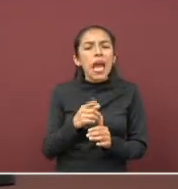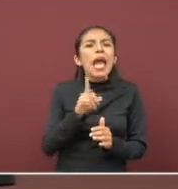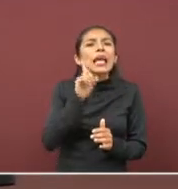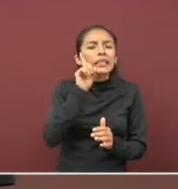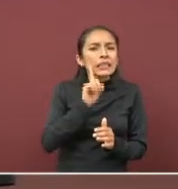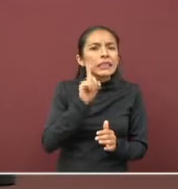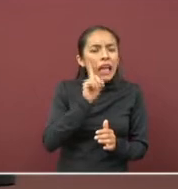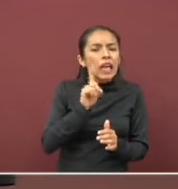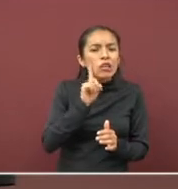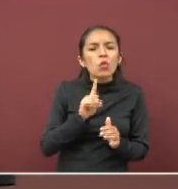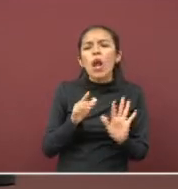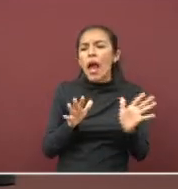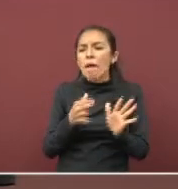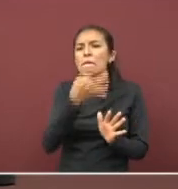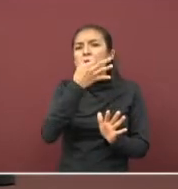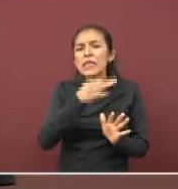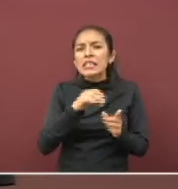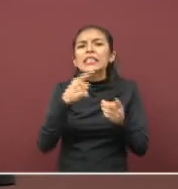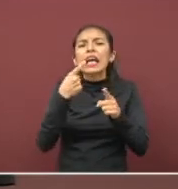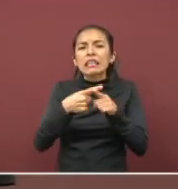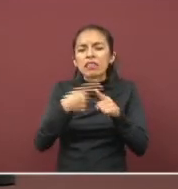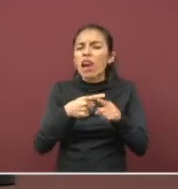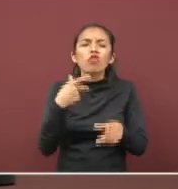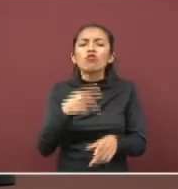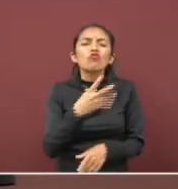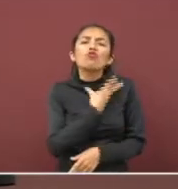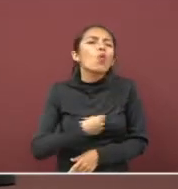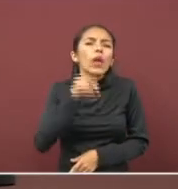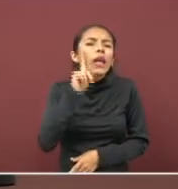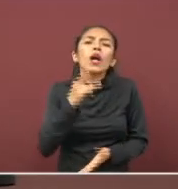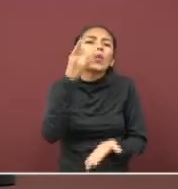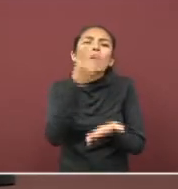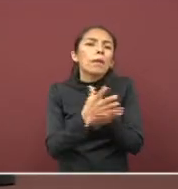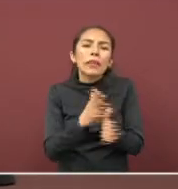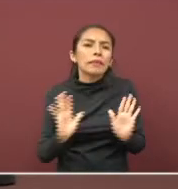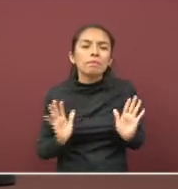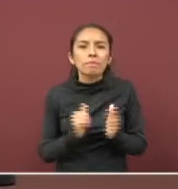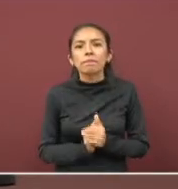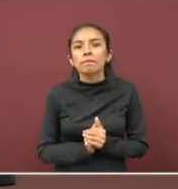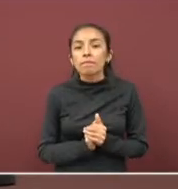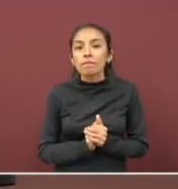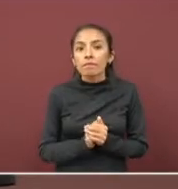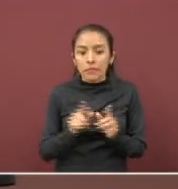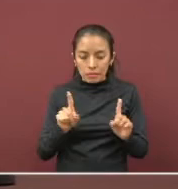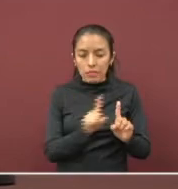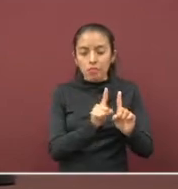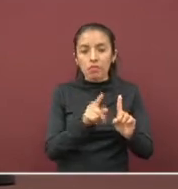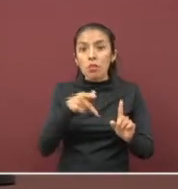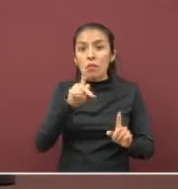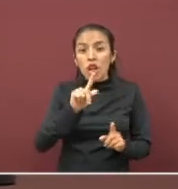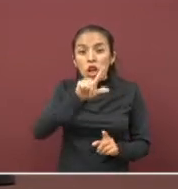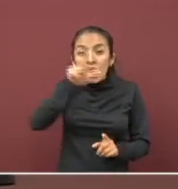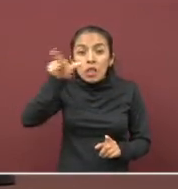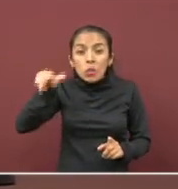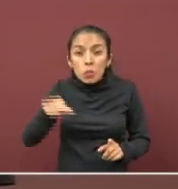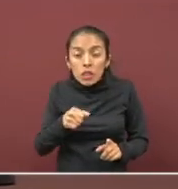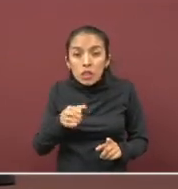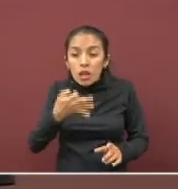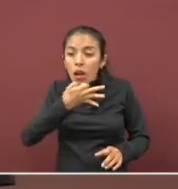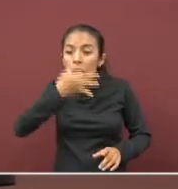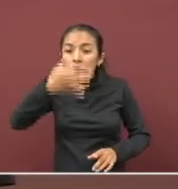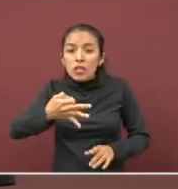nochebuena pero poco tiempo después fueron informadas que el yerno dio